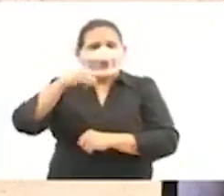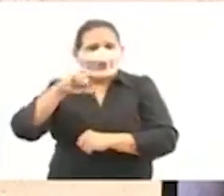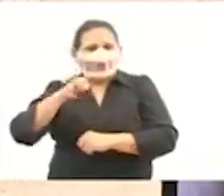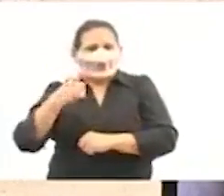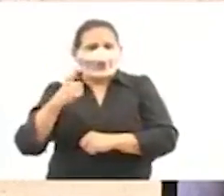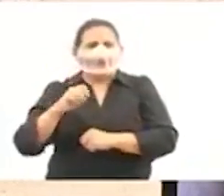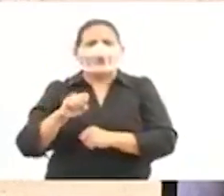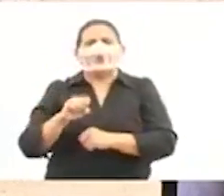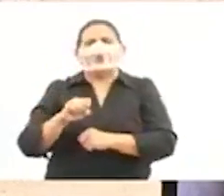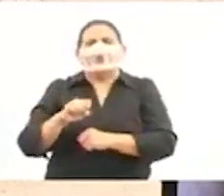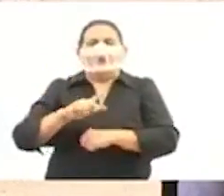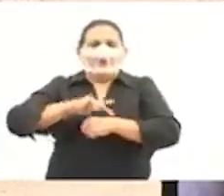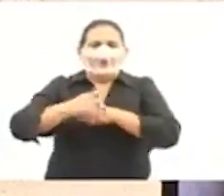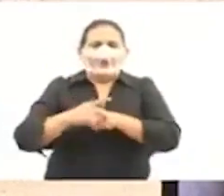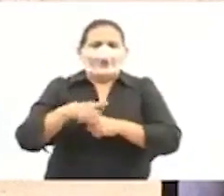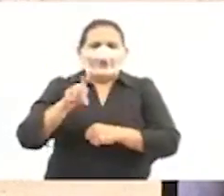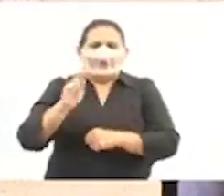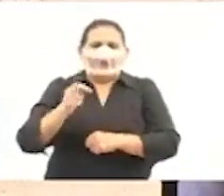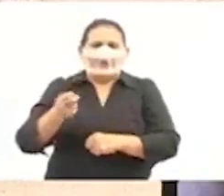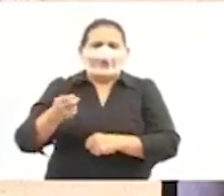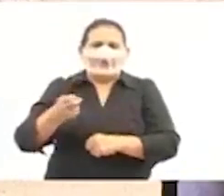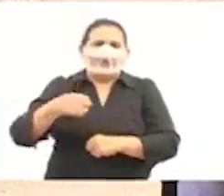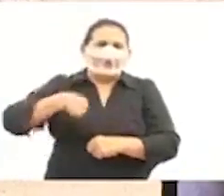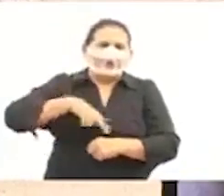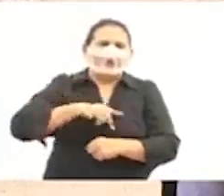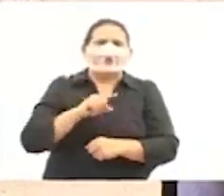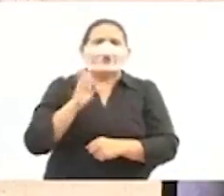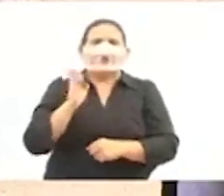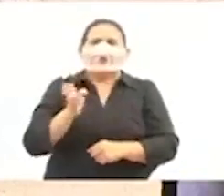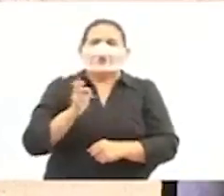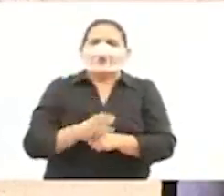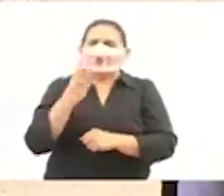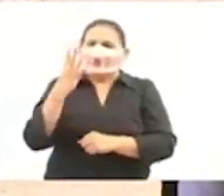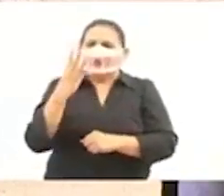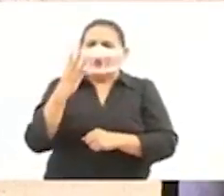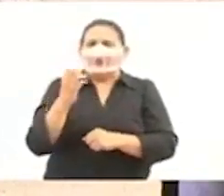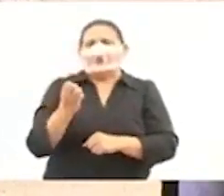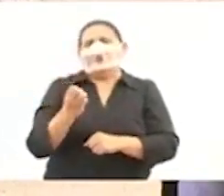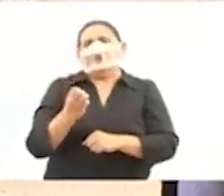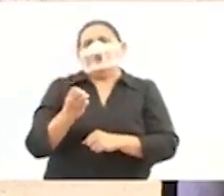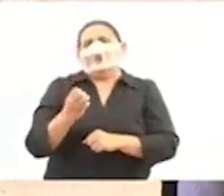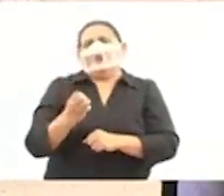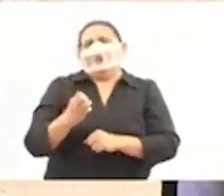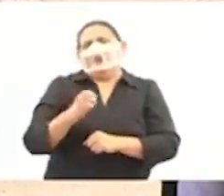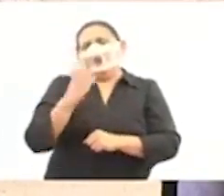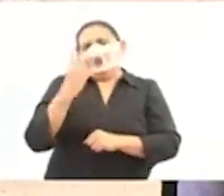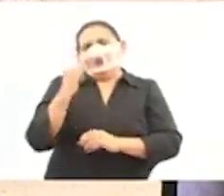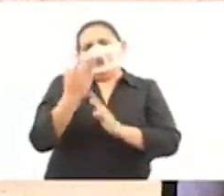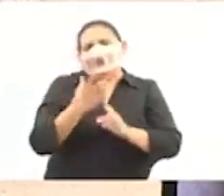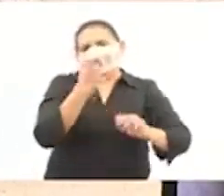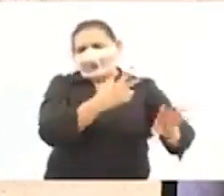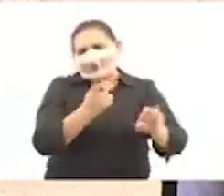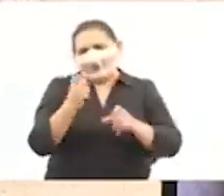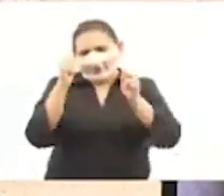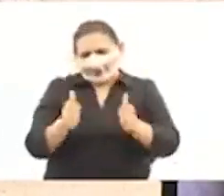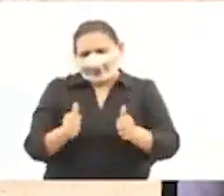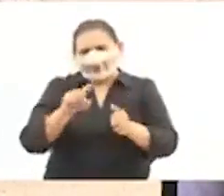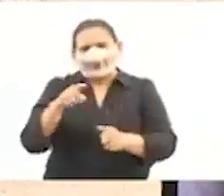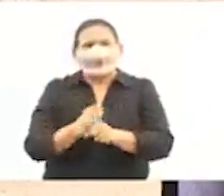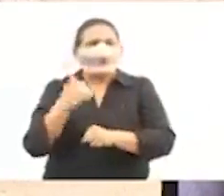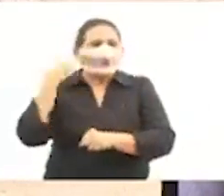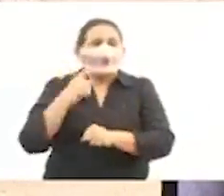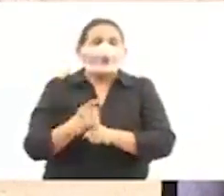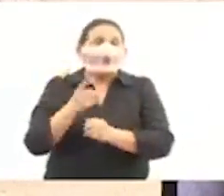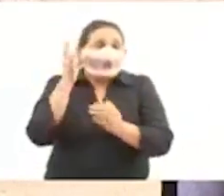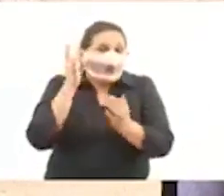otros países de europa pero nosotros aspiramos a que en estos 4 años y medios que quedan de administración en yucatán seamos el único